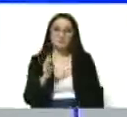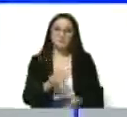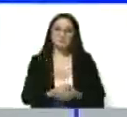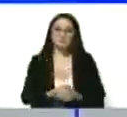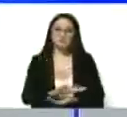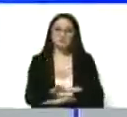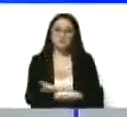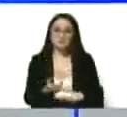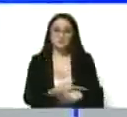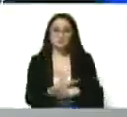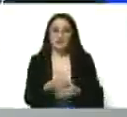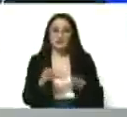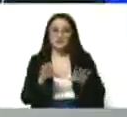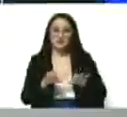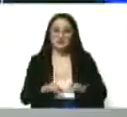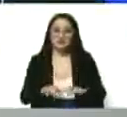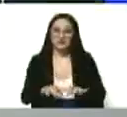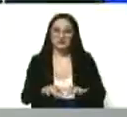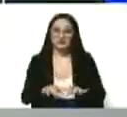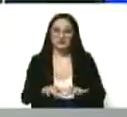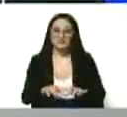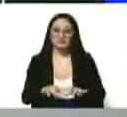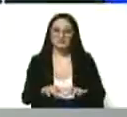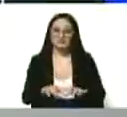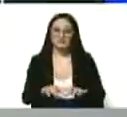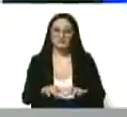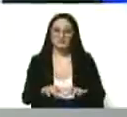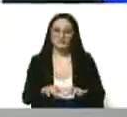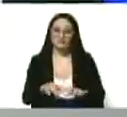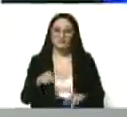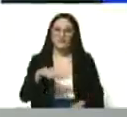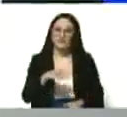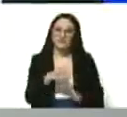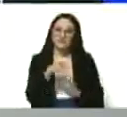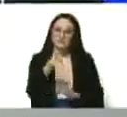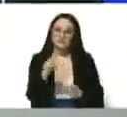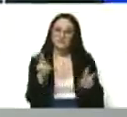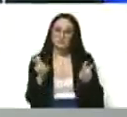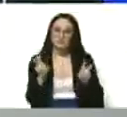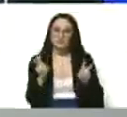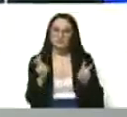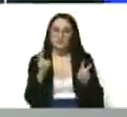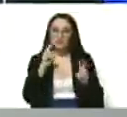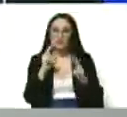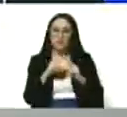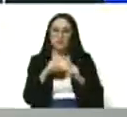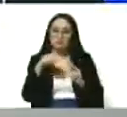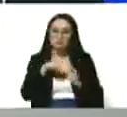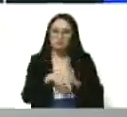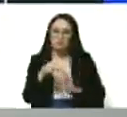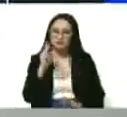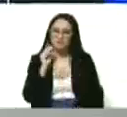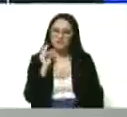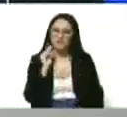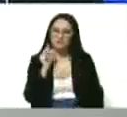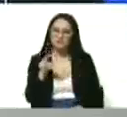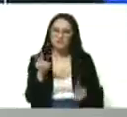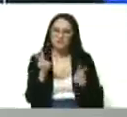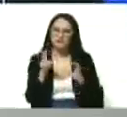hermano secretario Algaiz, en lo que a usted respecta, conocemos su amplia experiencia en